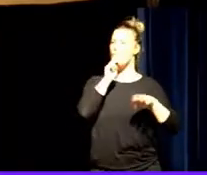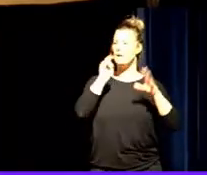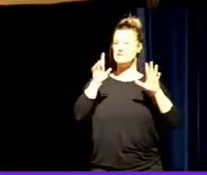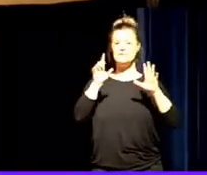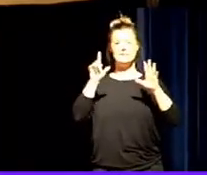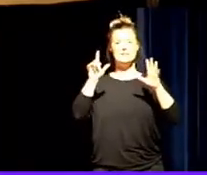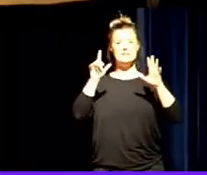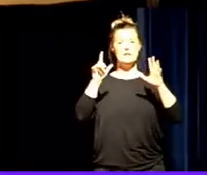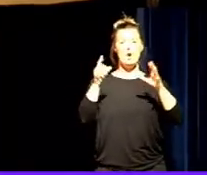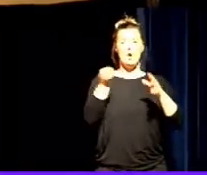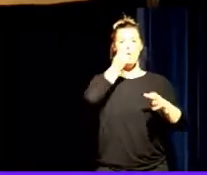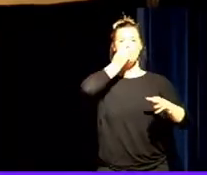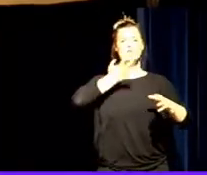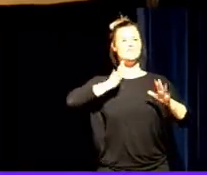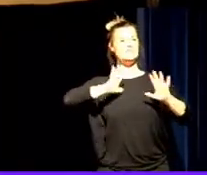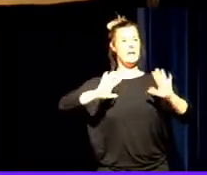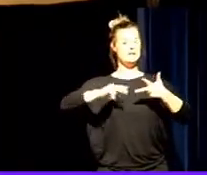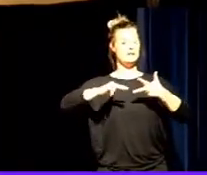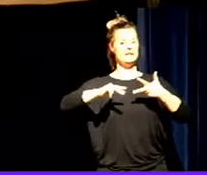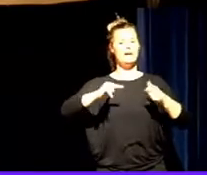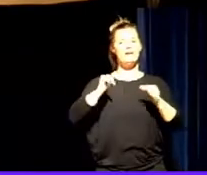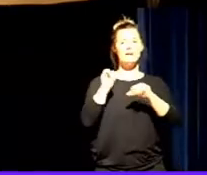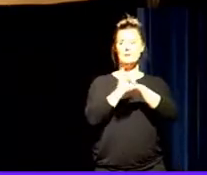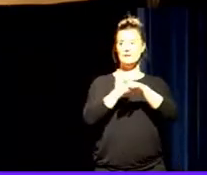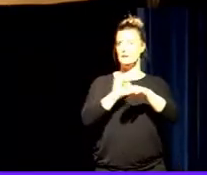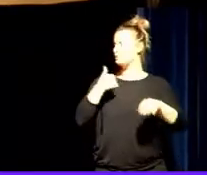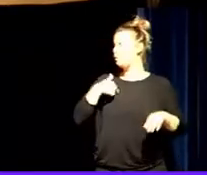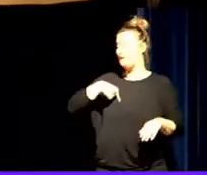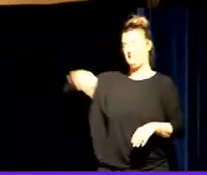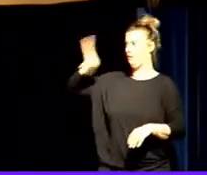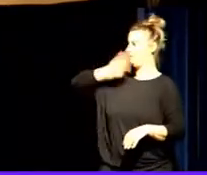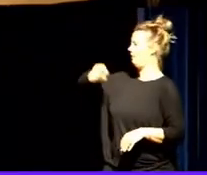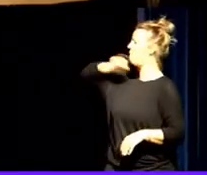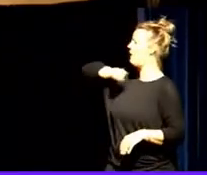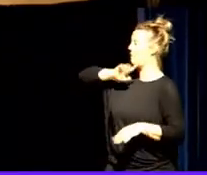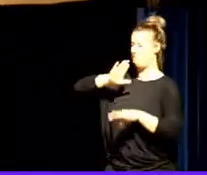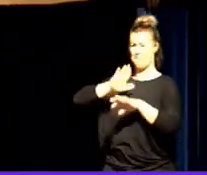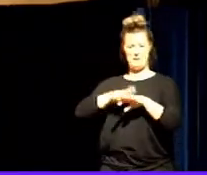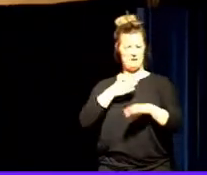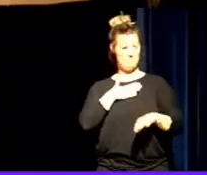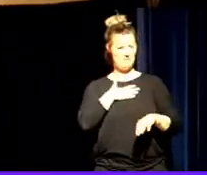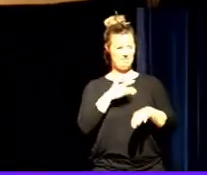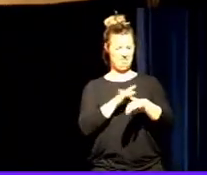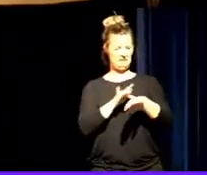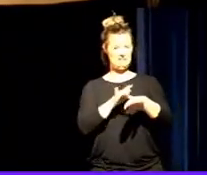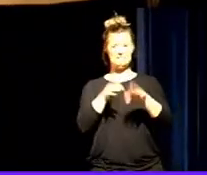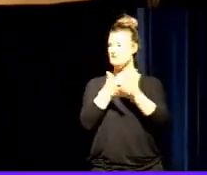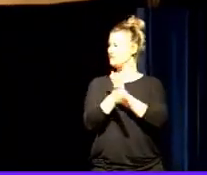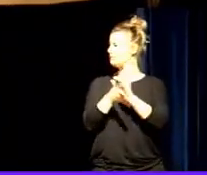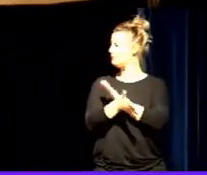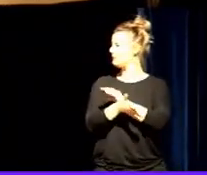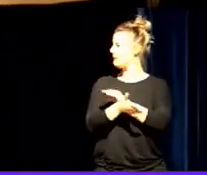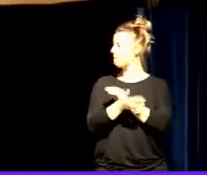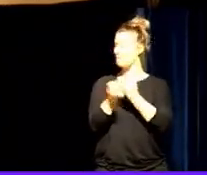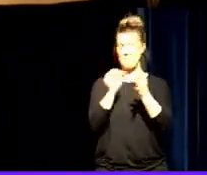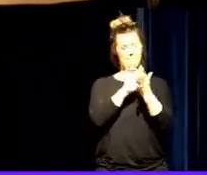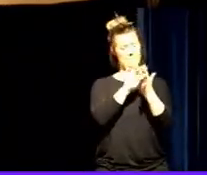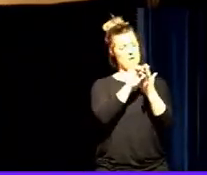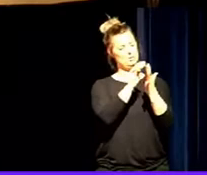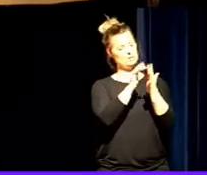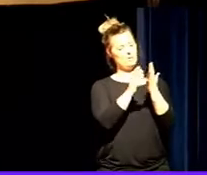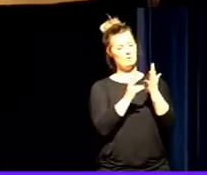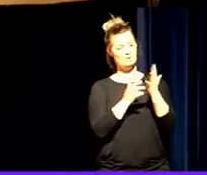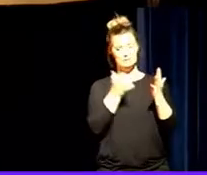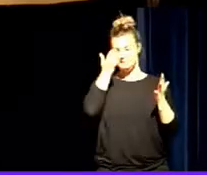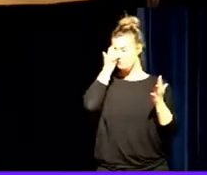a digitala? Yo es que había entendido mal, porque para mí lo de digital son los dedos, ¿no? Y